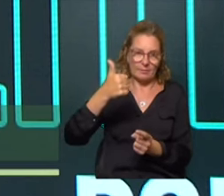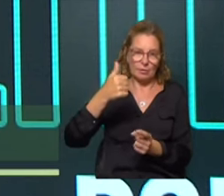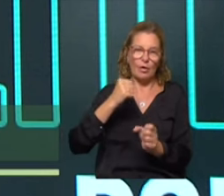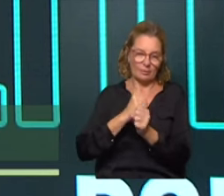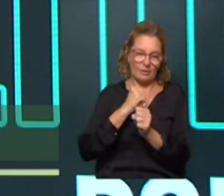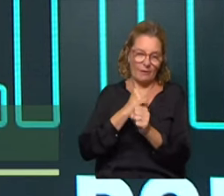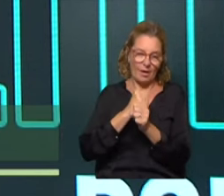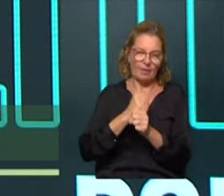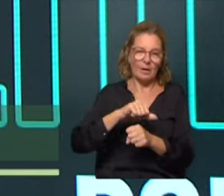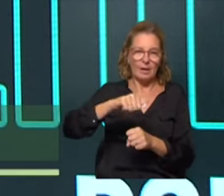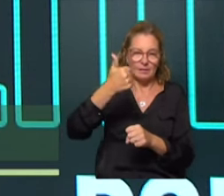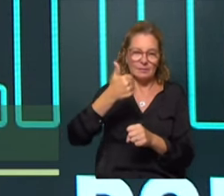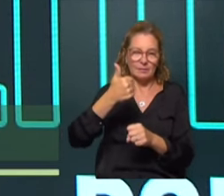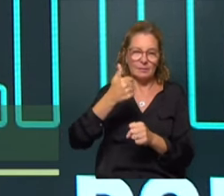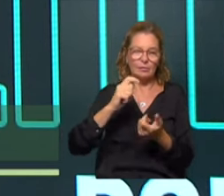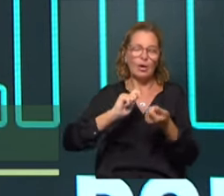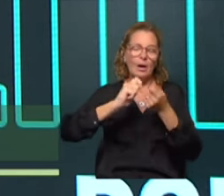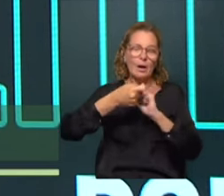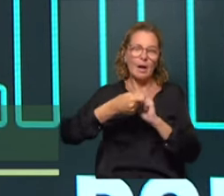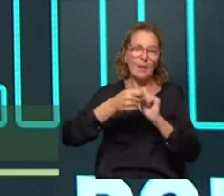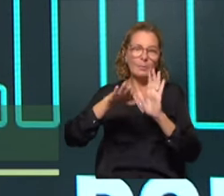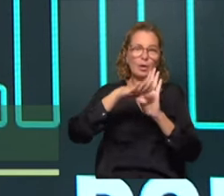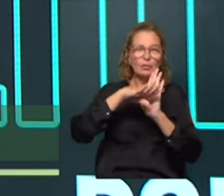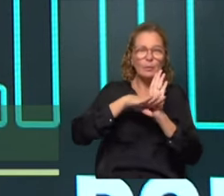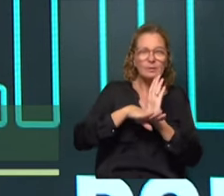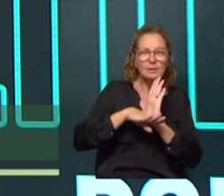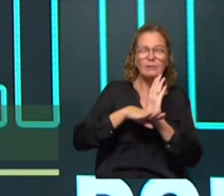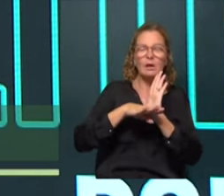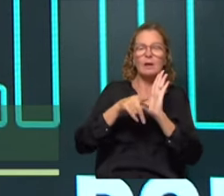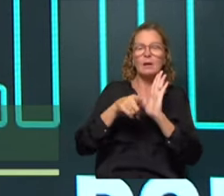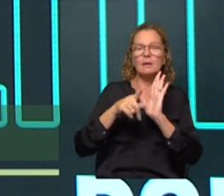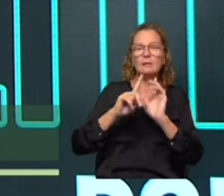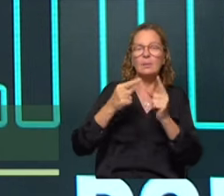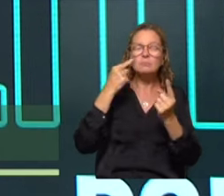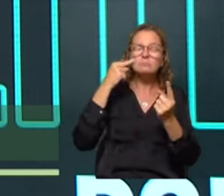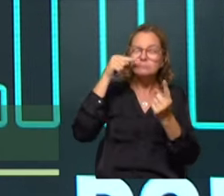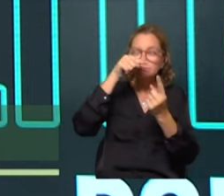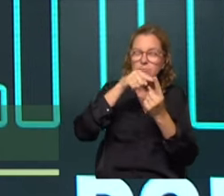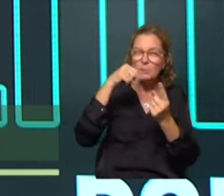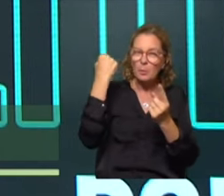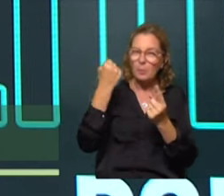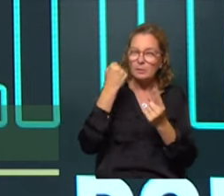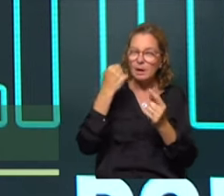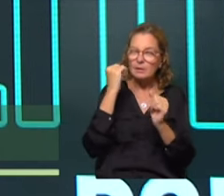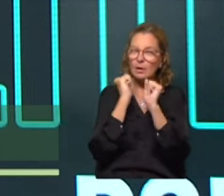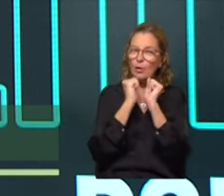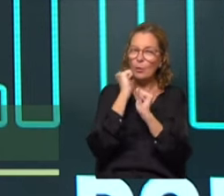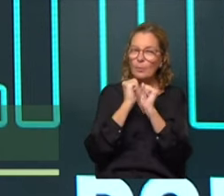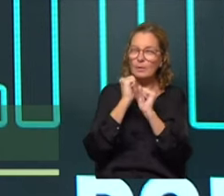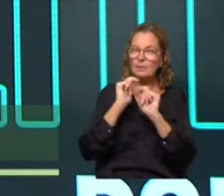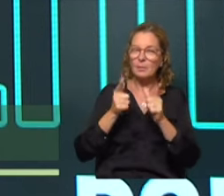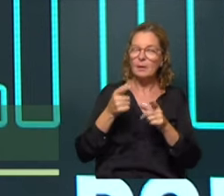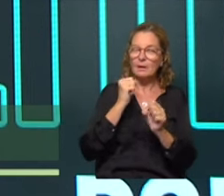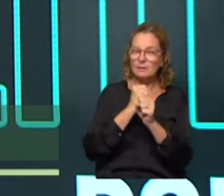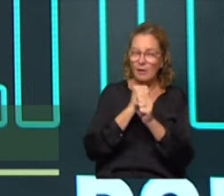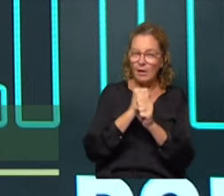gestión, éxitos en cambios en las normativas y con un foco importante en lo que es la economía, lo que es el